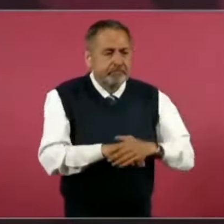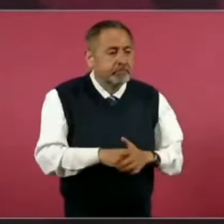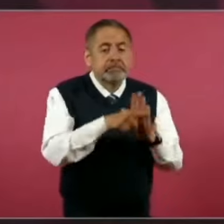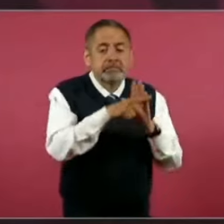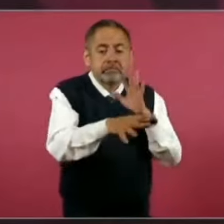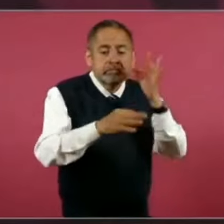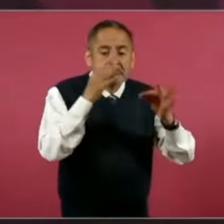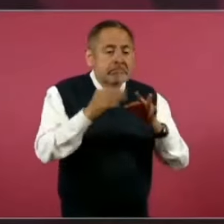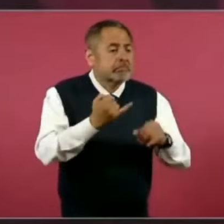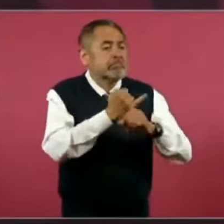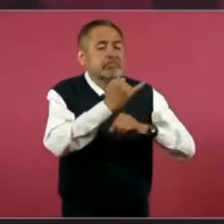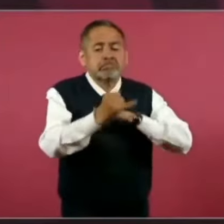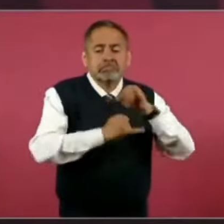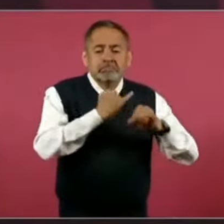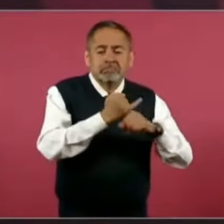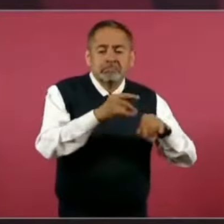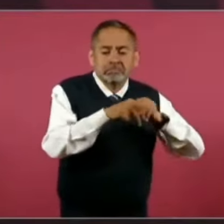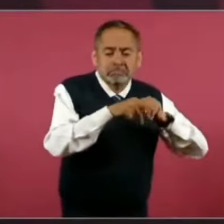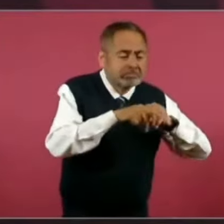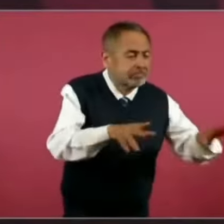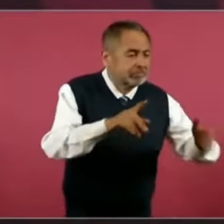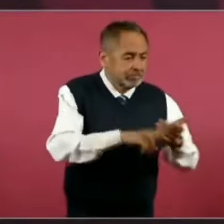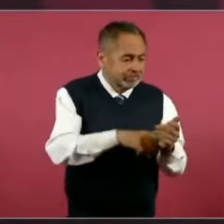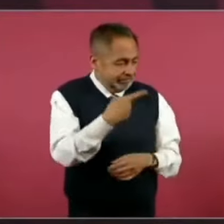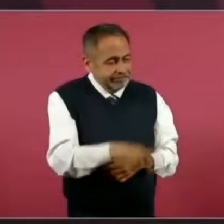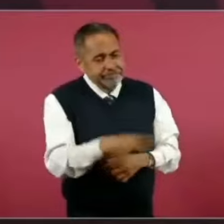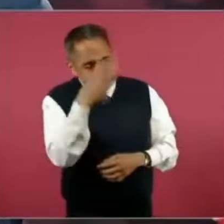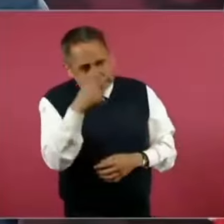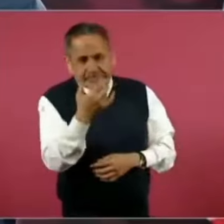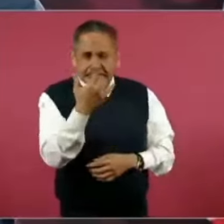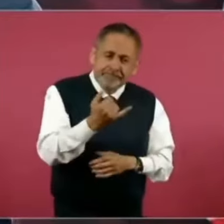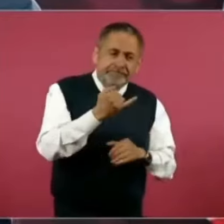prensa también, no solo la nacional,